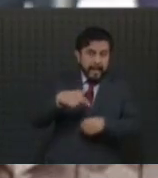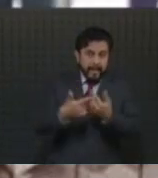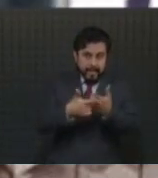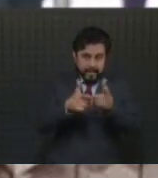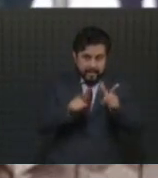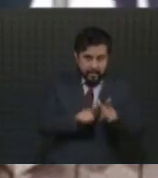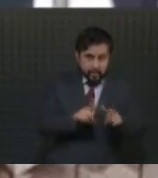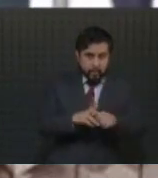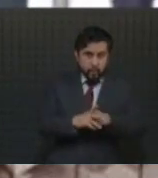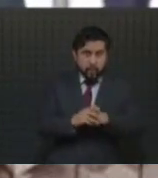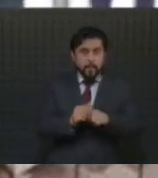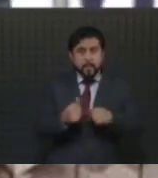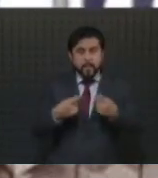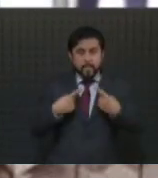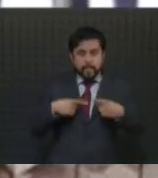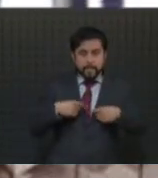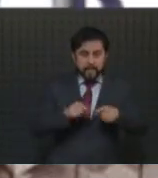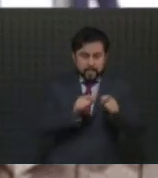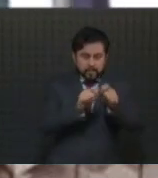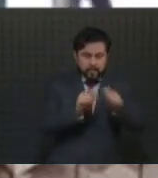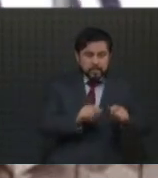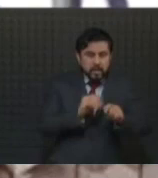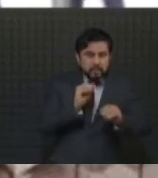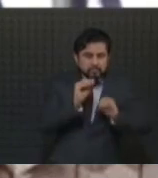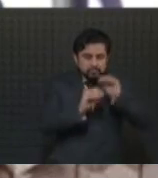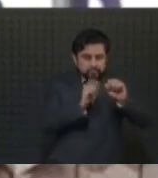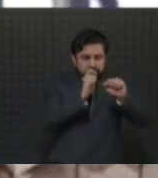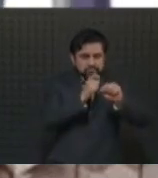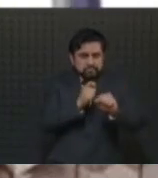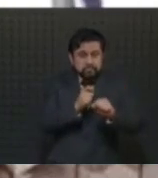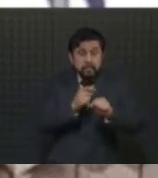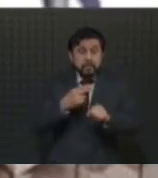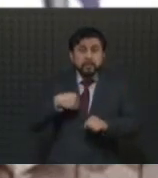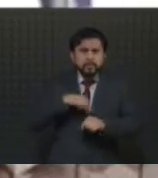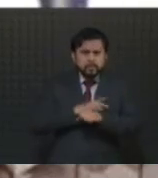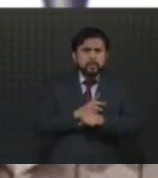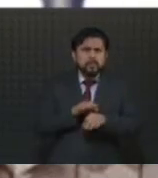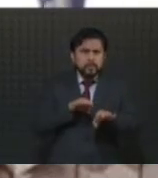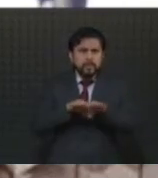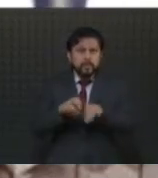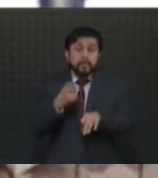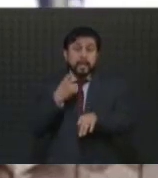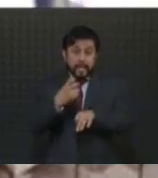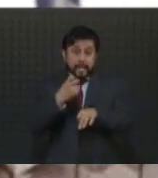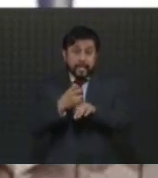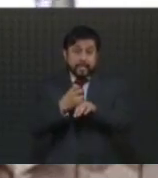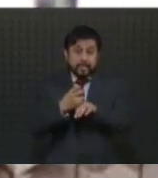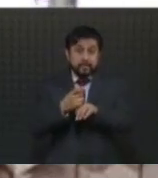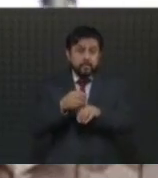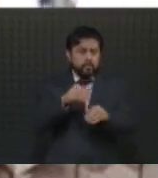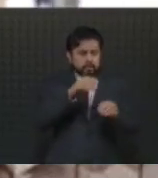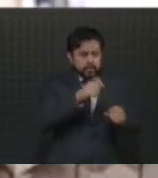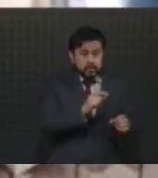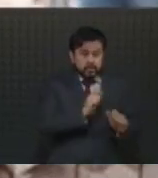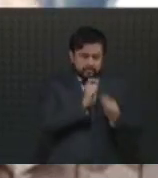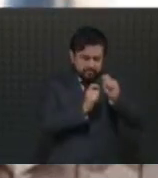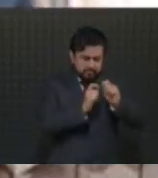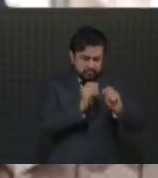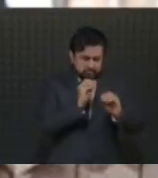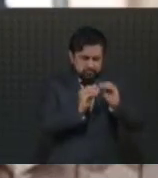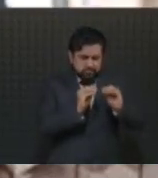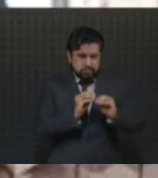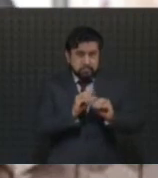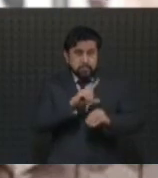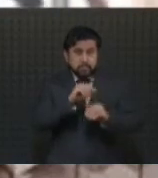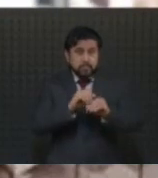que vamos a estar trabajando en este monumento para un lugar tan importante como es la Avenida Reforma. Es